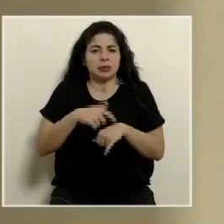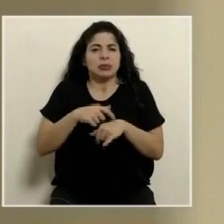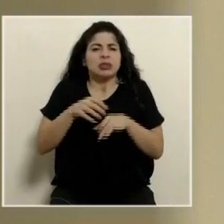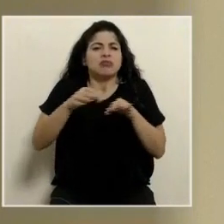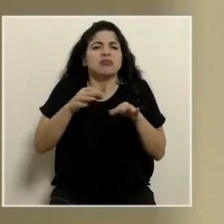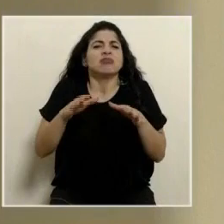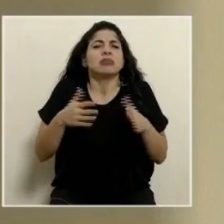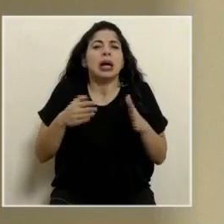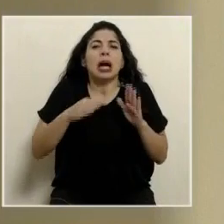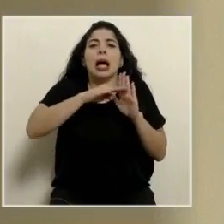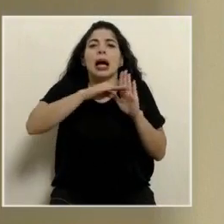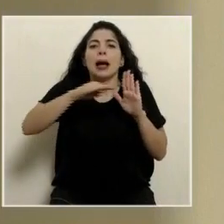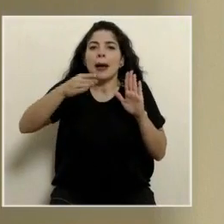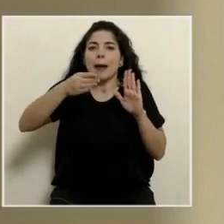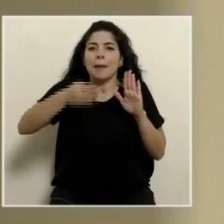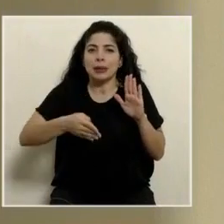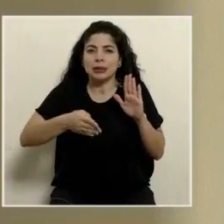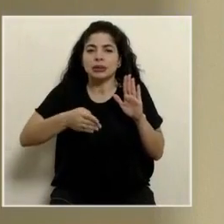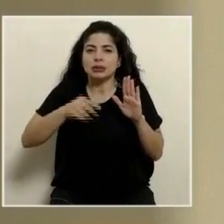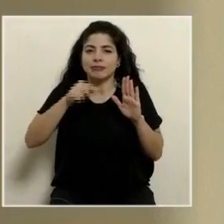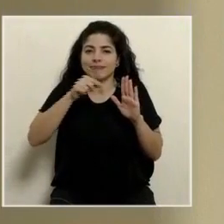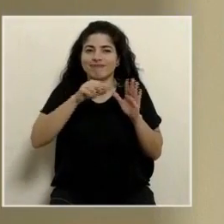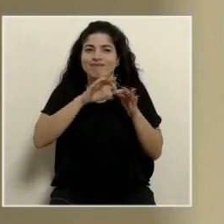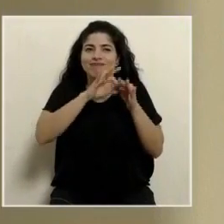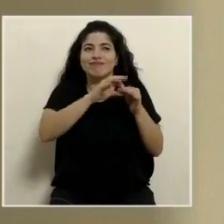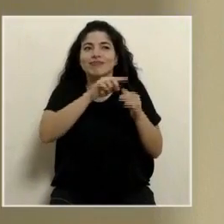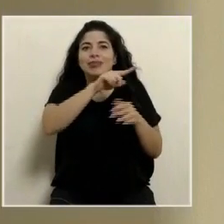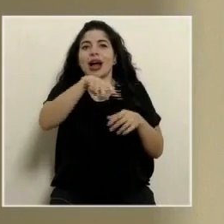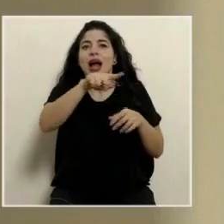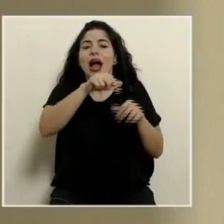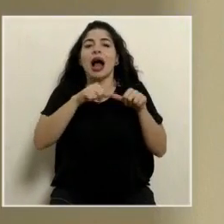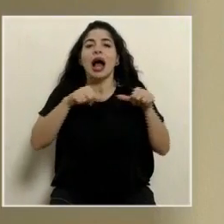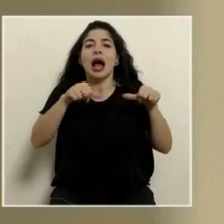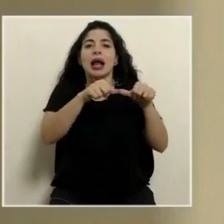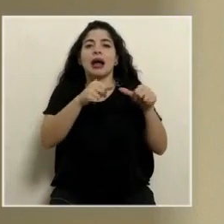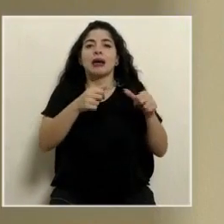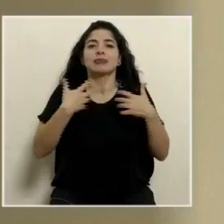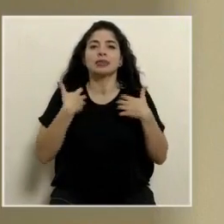con respecto a las camas de los servicios de salud a nivel privado,